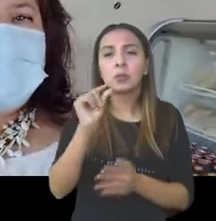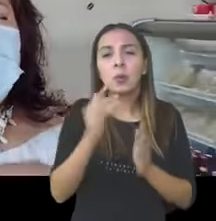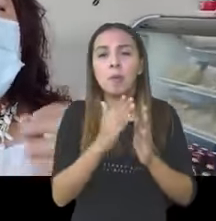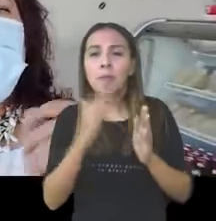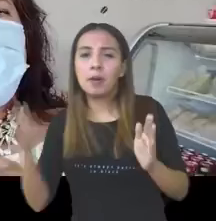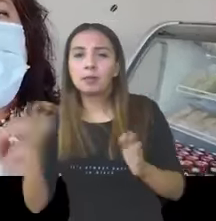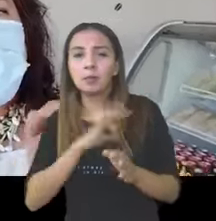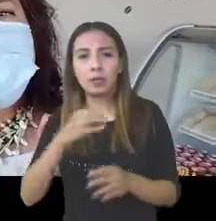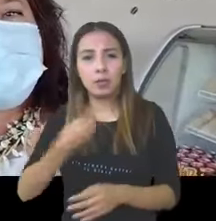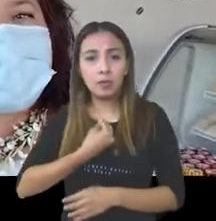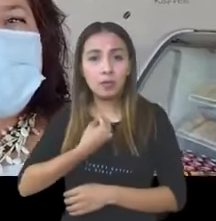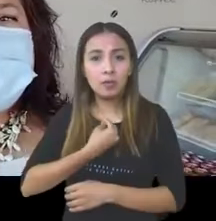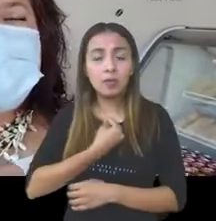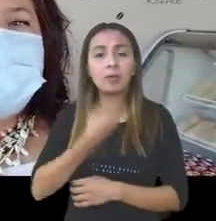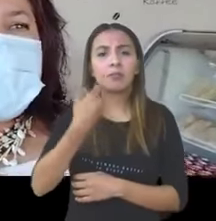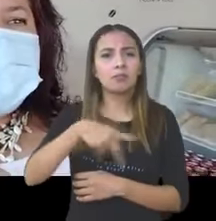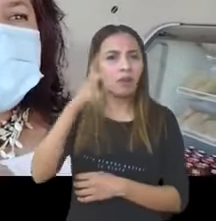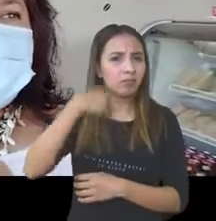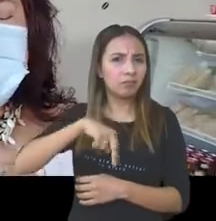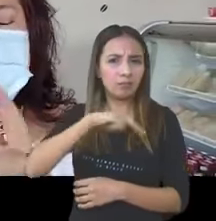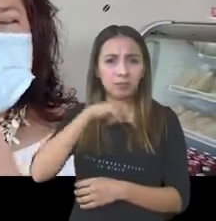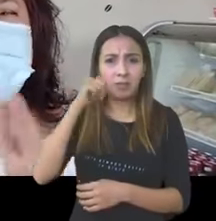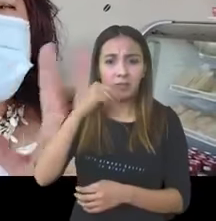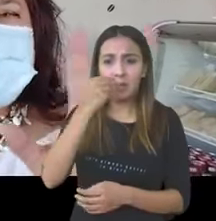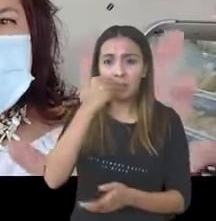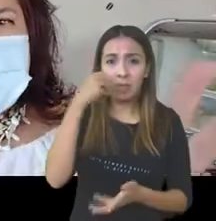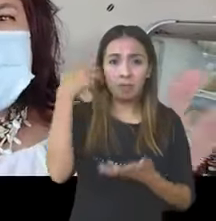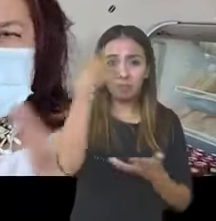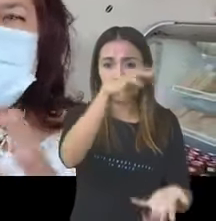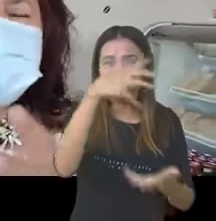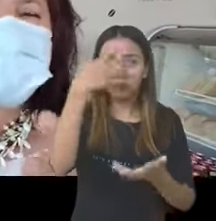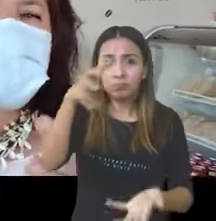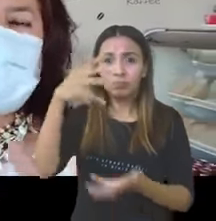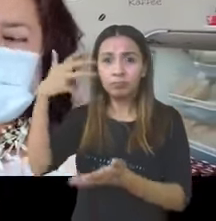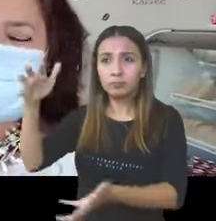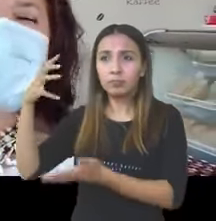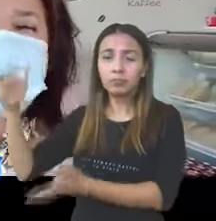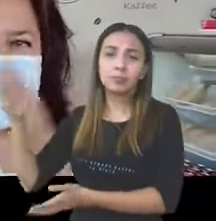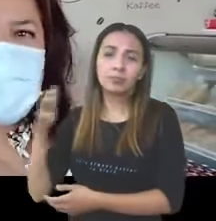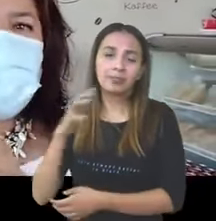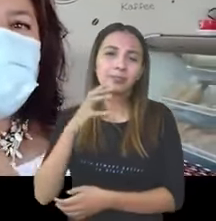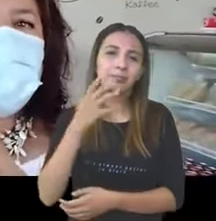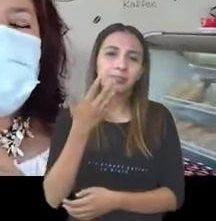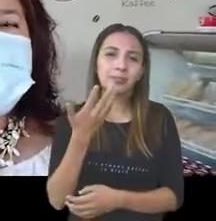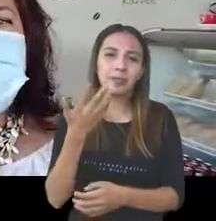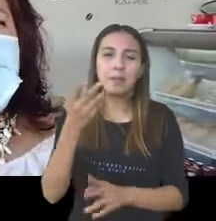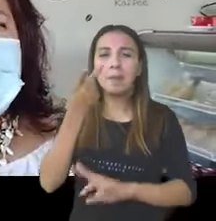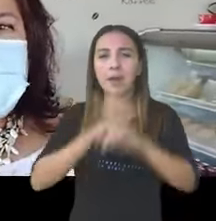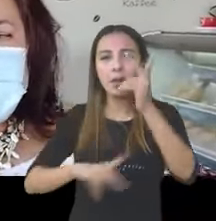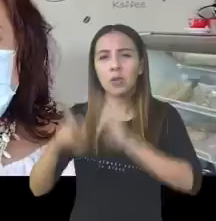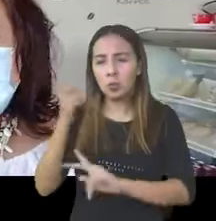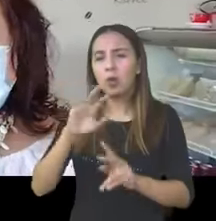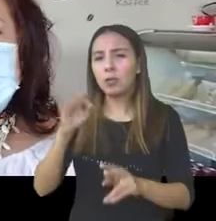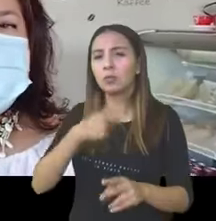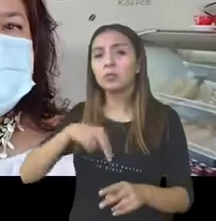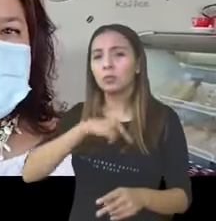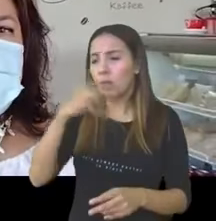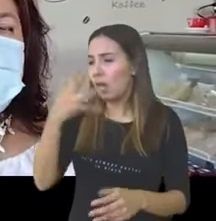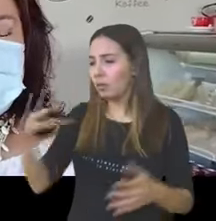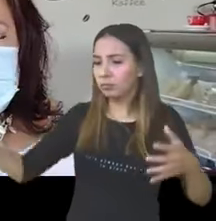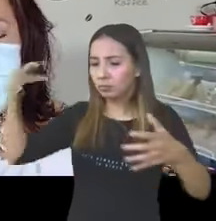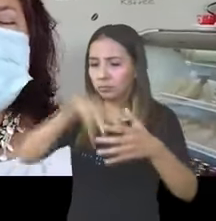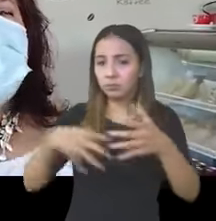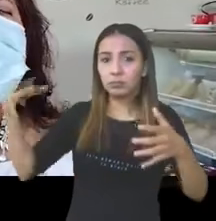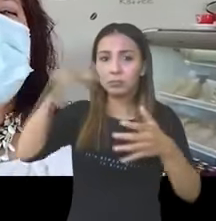grande. Pero nosotros las entregas de despensas, más bien de despensas de verdura, porque las armamos nosotros, las sí, empacamos, sí, sí, las